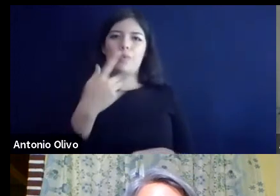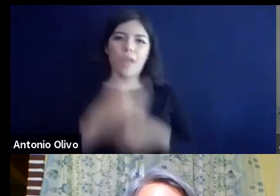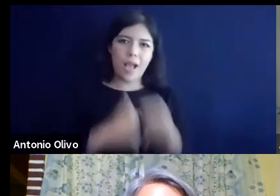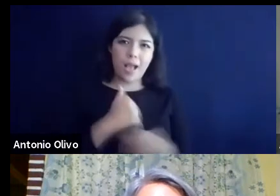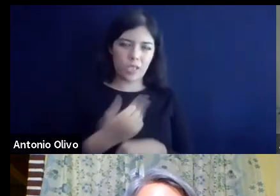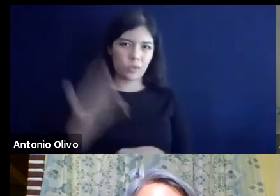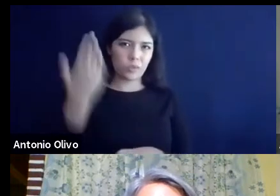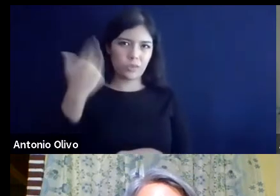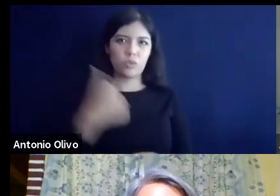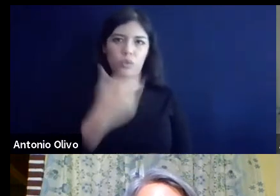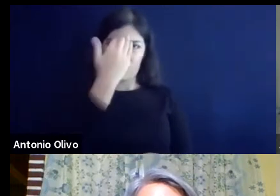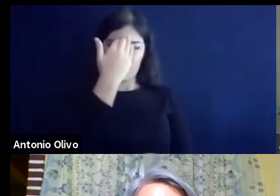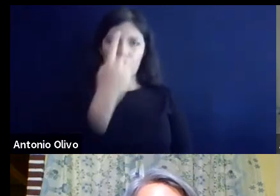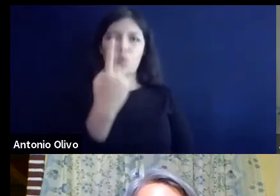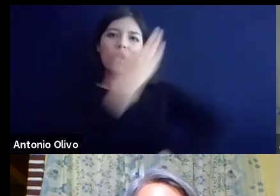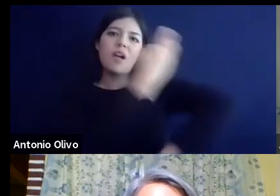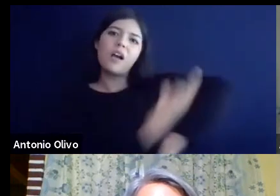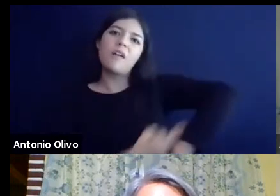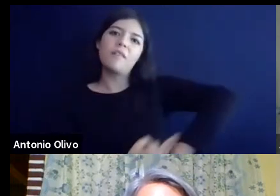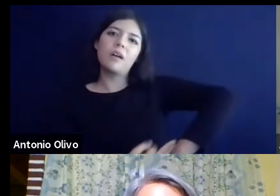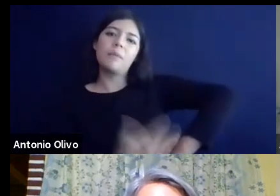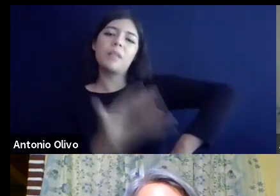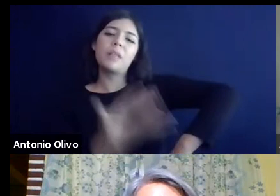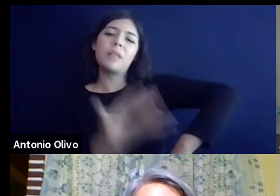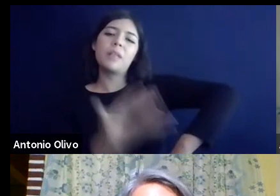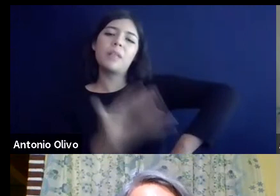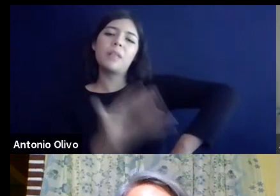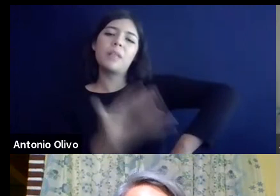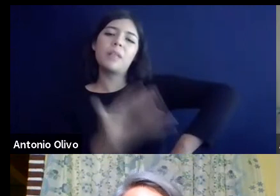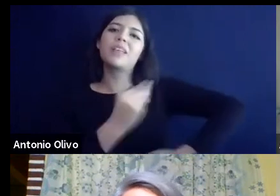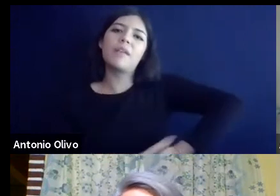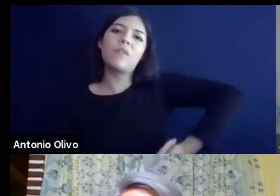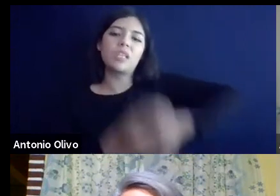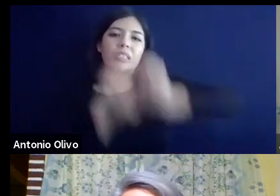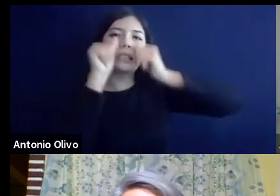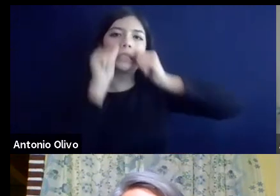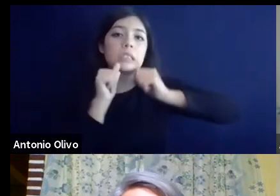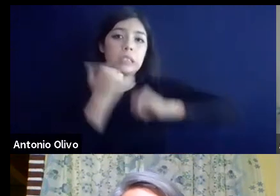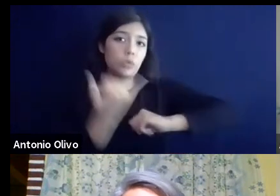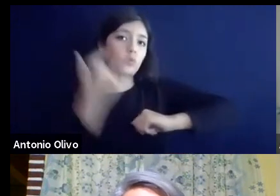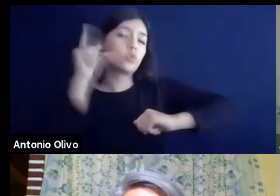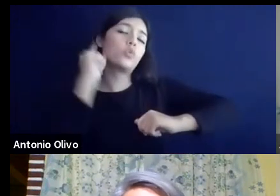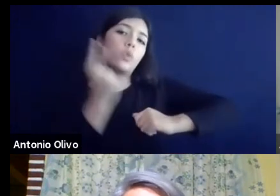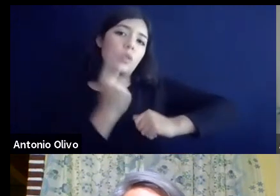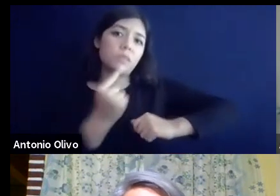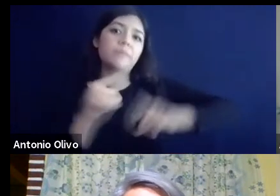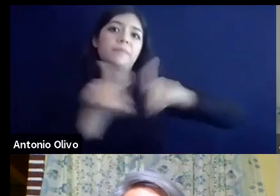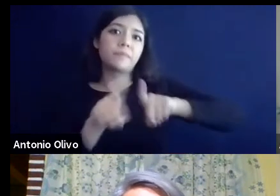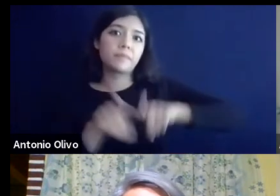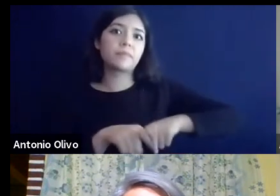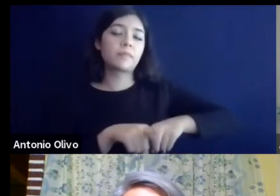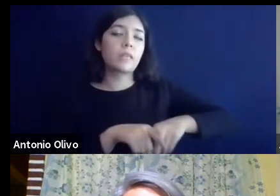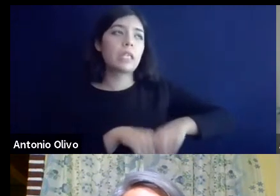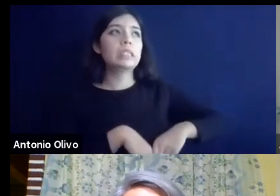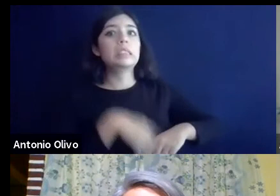una familia con una bebé con sordoceguera. Y al principio, pues sí, fue muy difícil